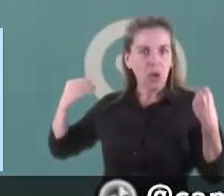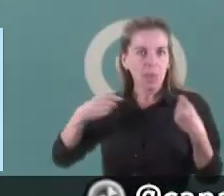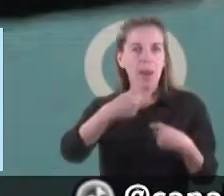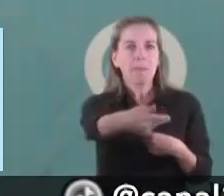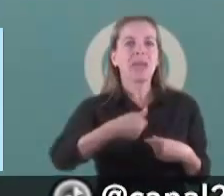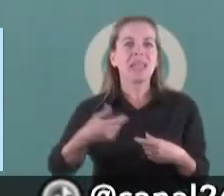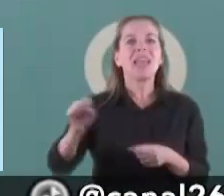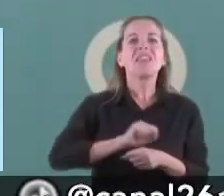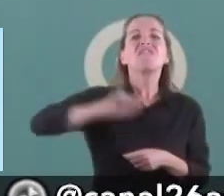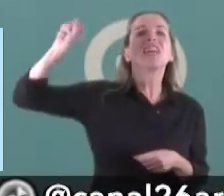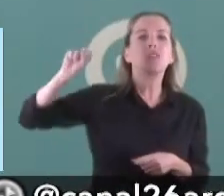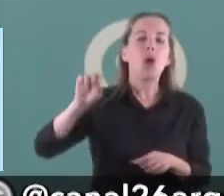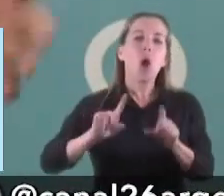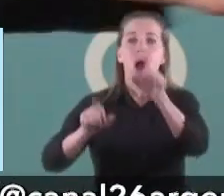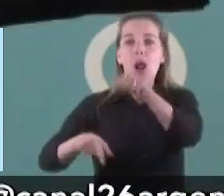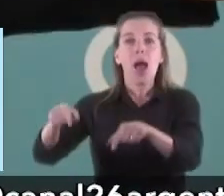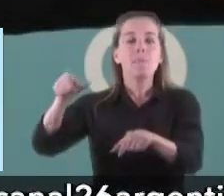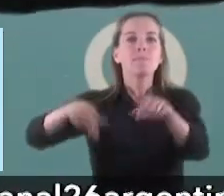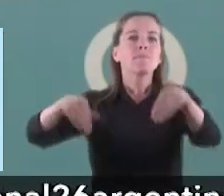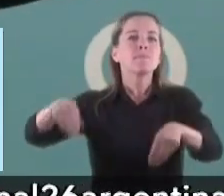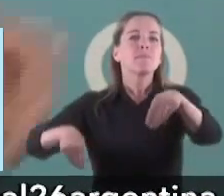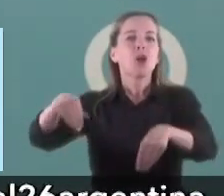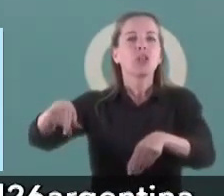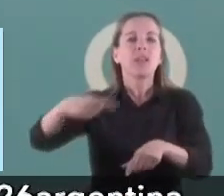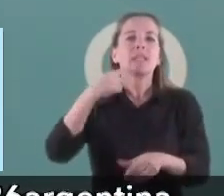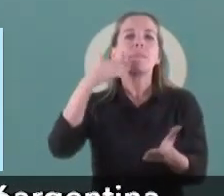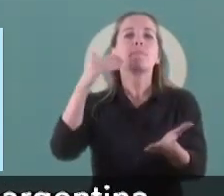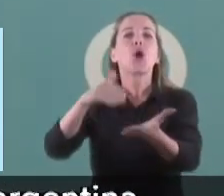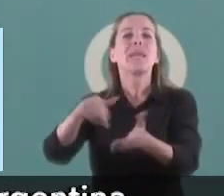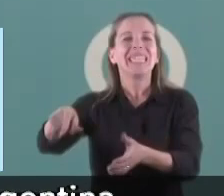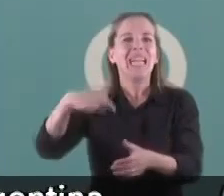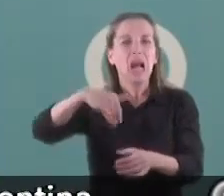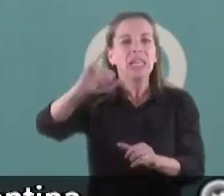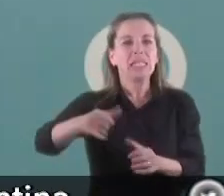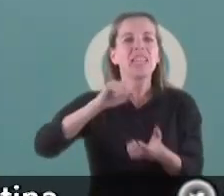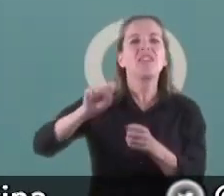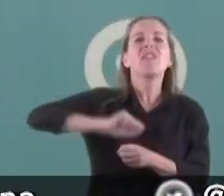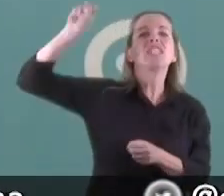le voy a decir pero Horacio Patricia Por qué no se lo dijeron a Mauricio